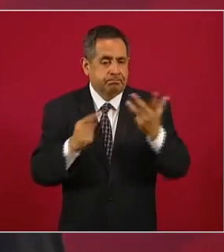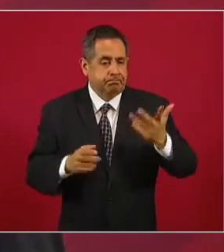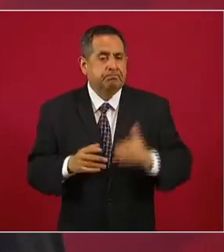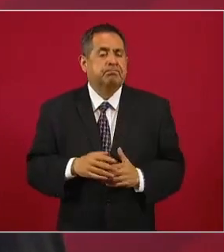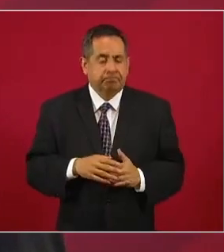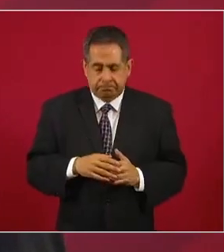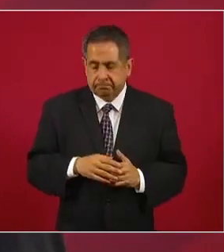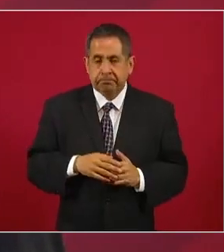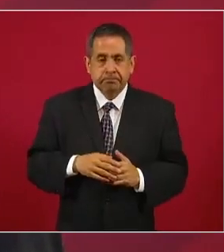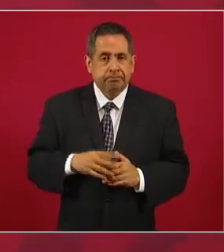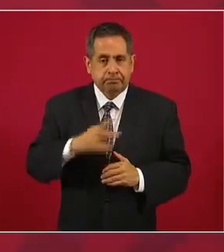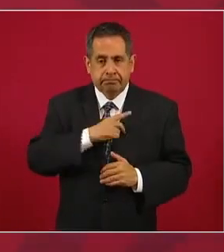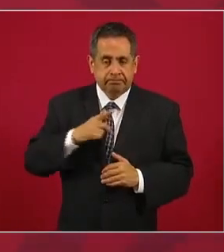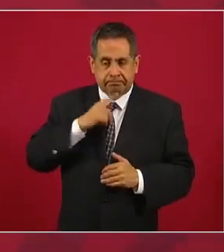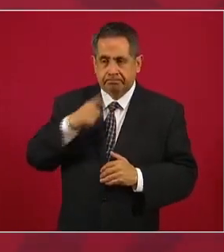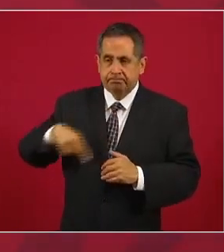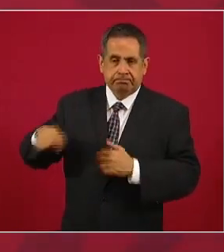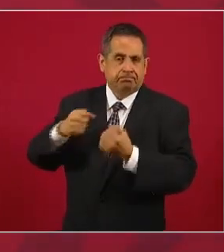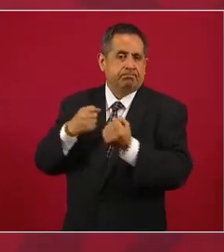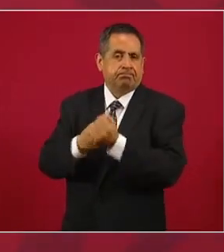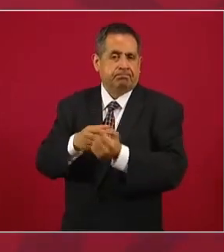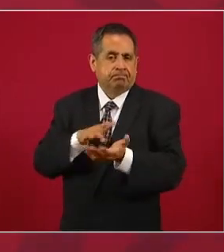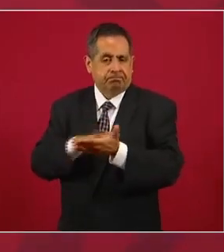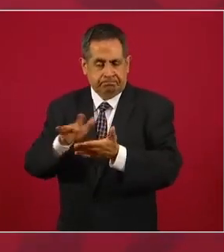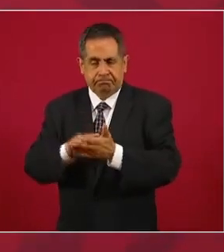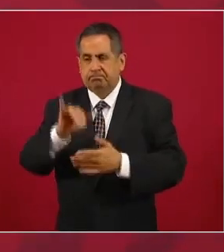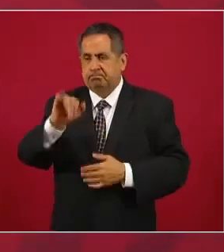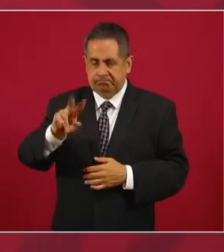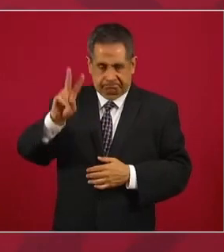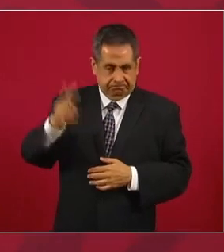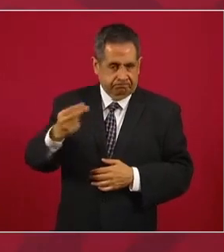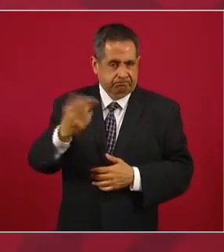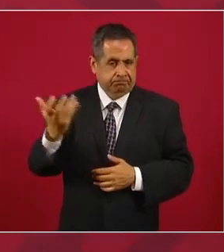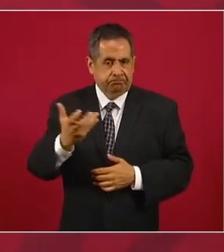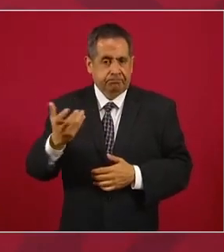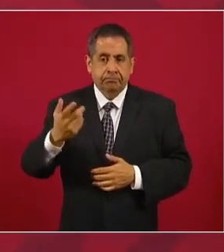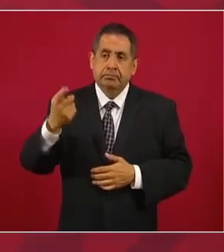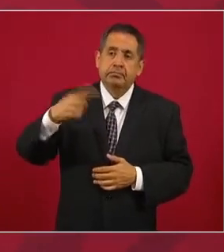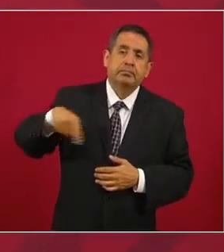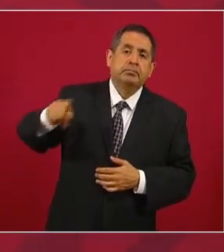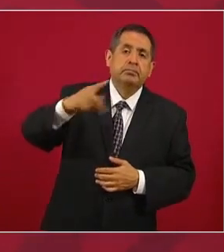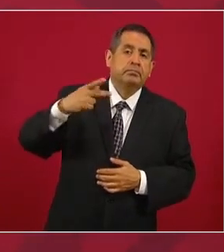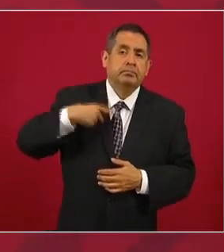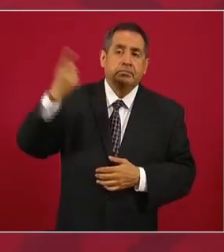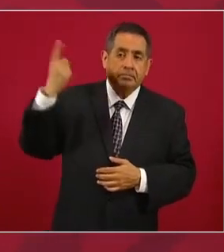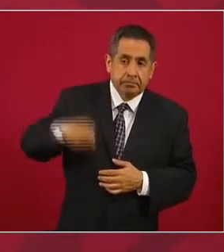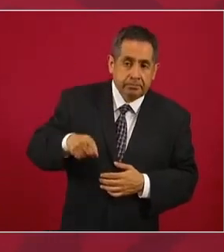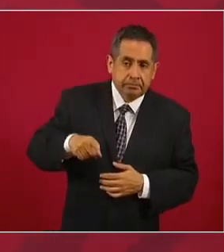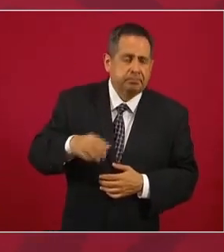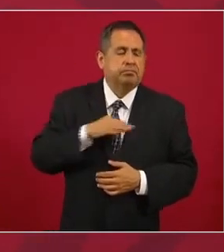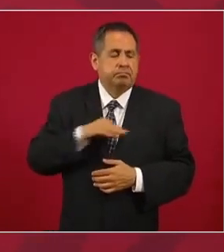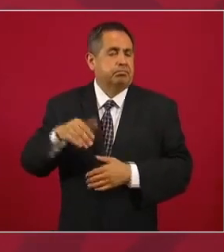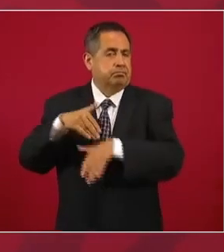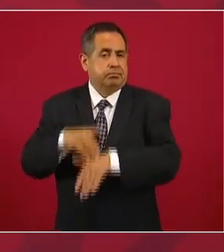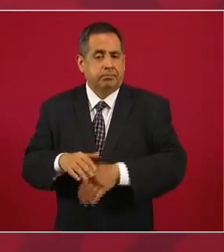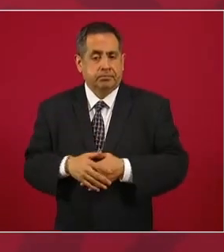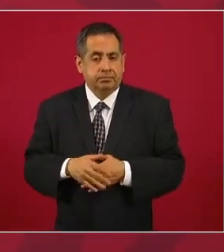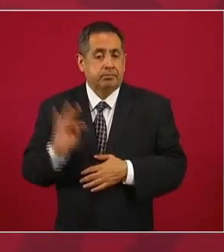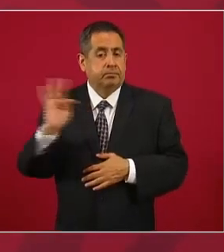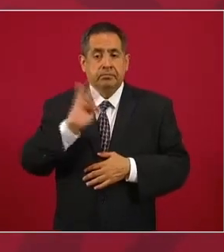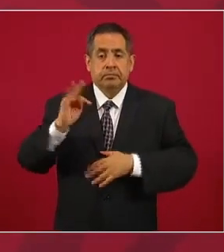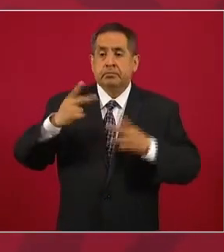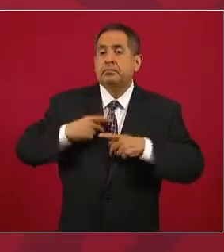tendrán un enorme respaldo para realizar esa tarea con absoluta libertad. Si rechaza